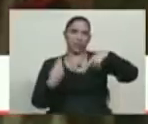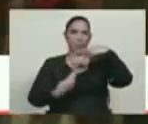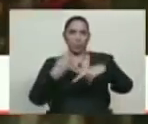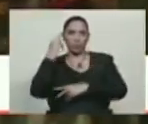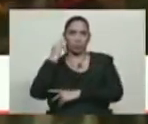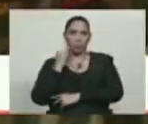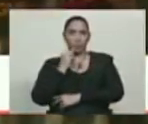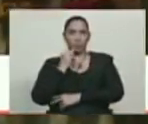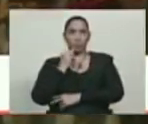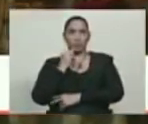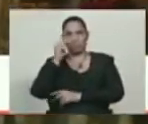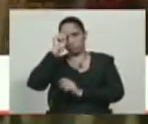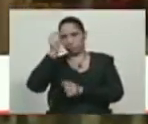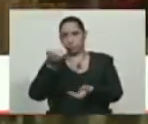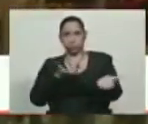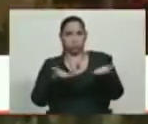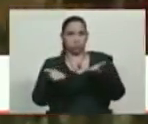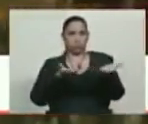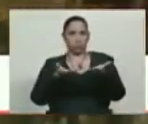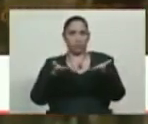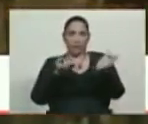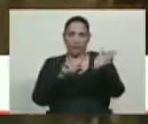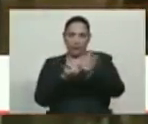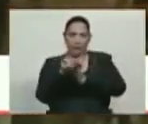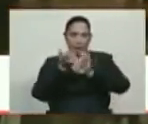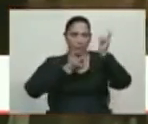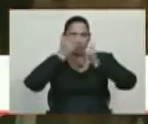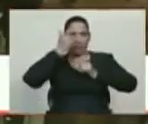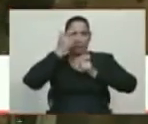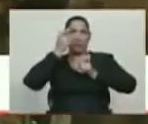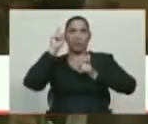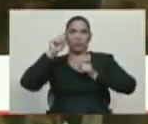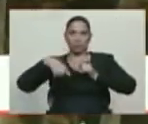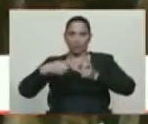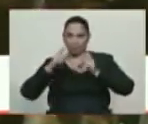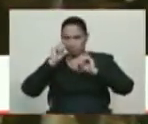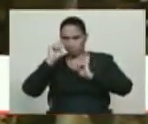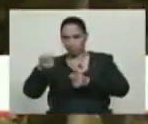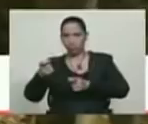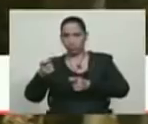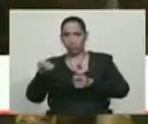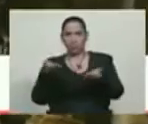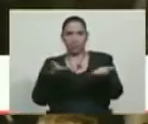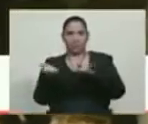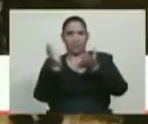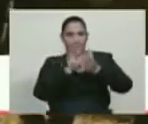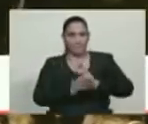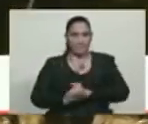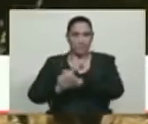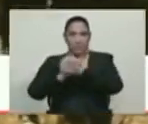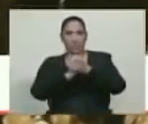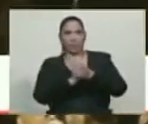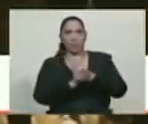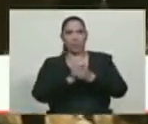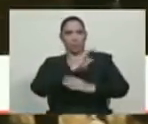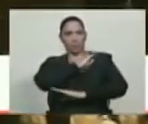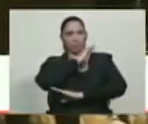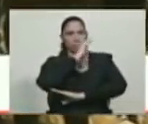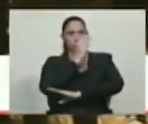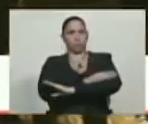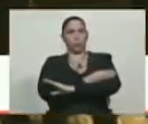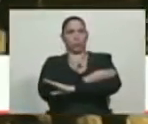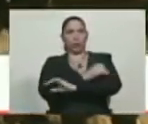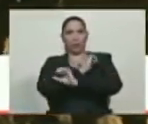bolivariana, puestos al servicio del legado del comandante Hugo Chávez y puestos al servicio de la unidad monolítica que representa la